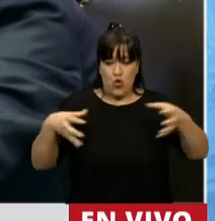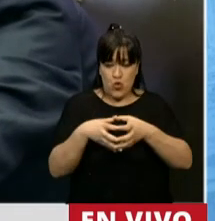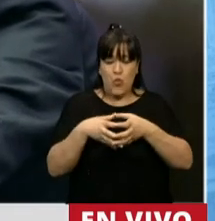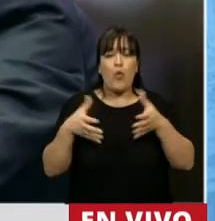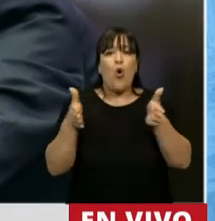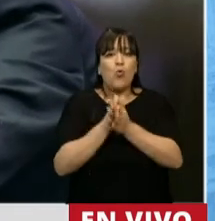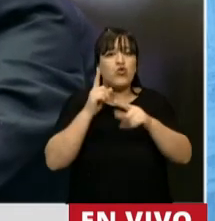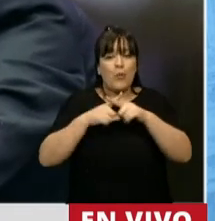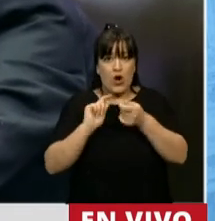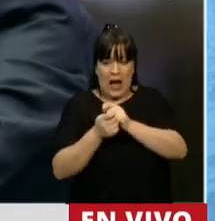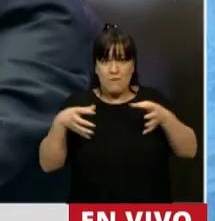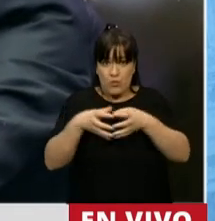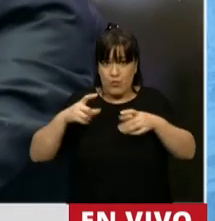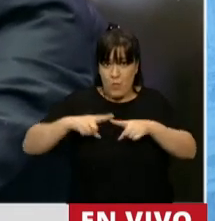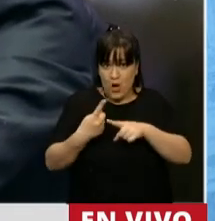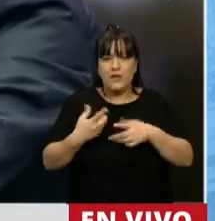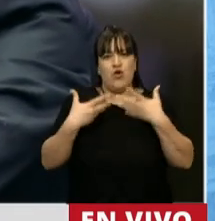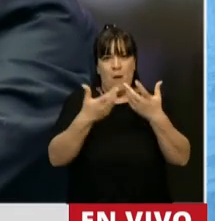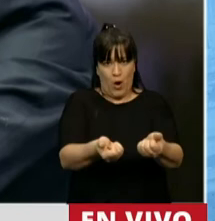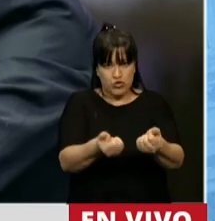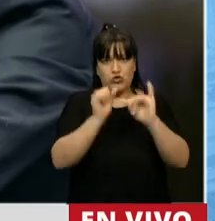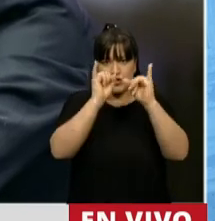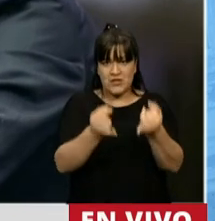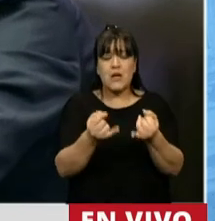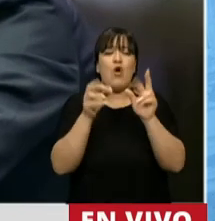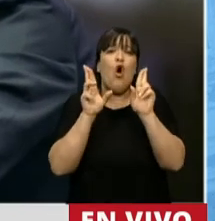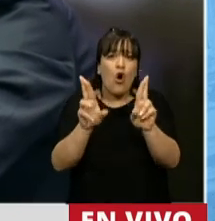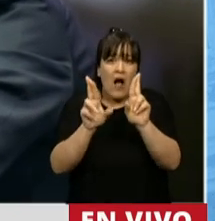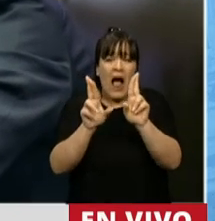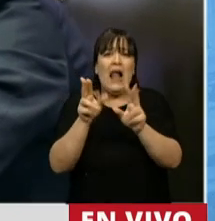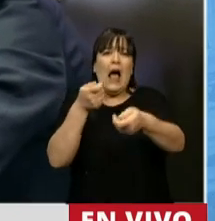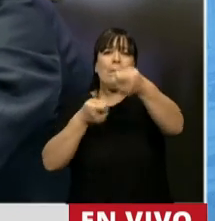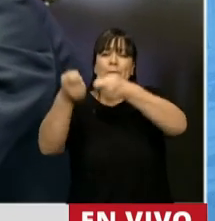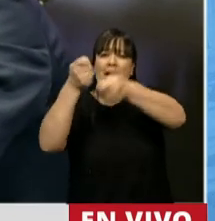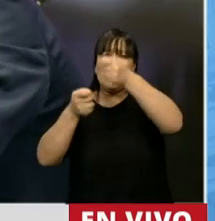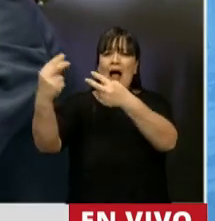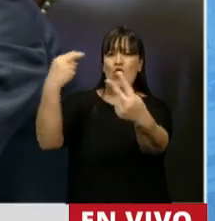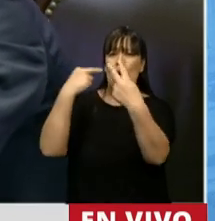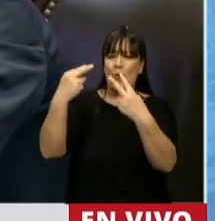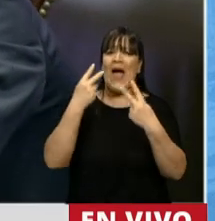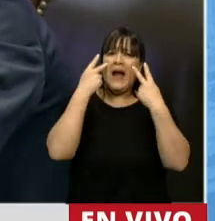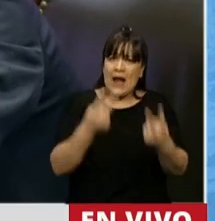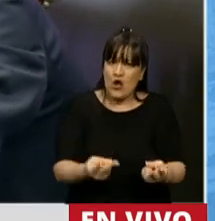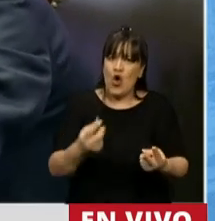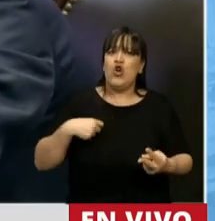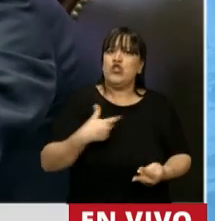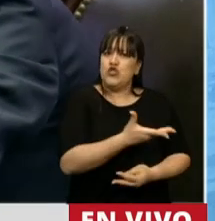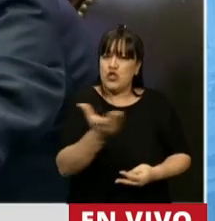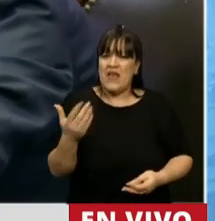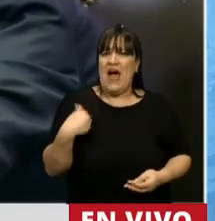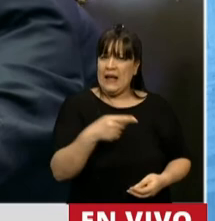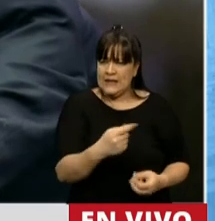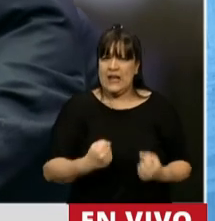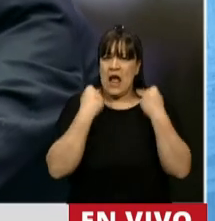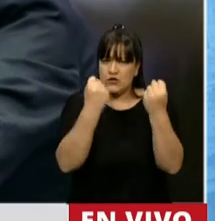Cambio vamos a acompañar, esperamos que el mercado reconozca el esfuerzo que ha hecho la sociedad argentina,